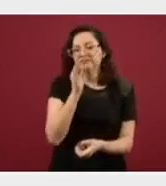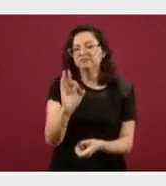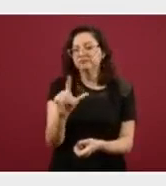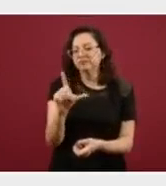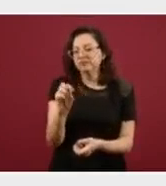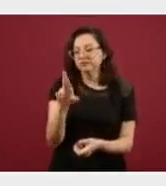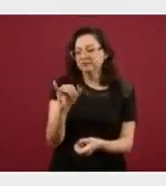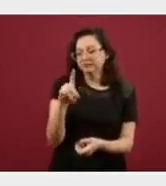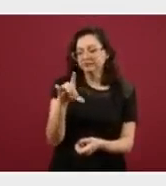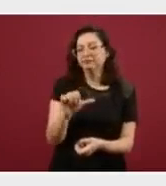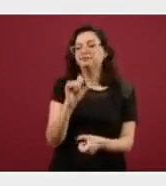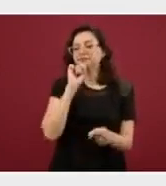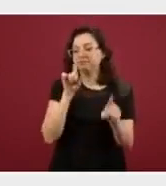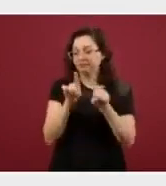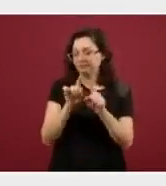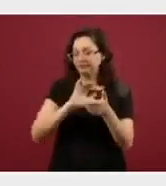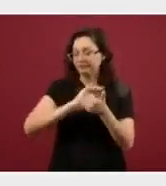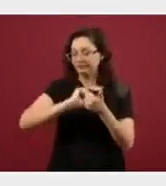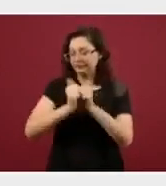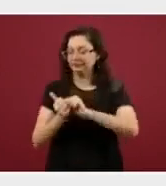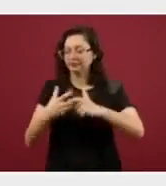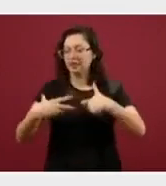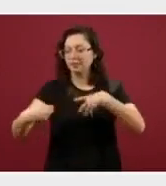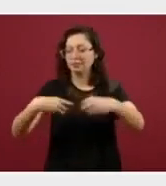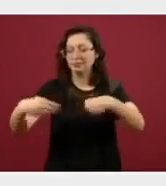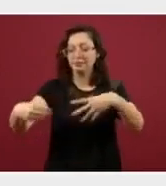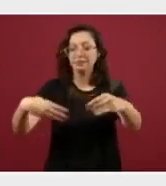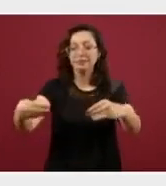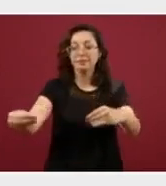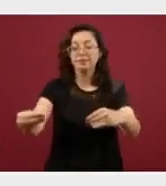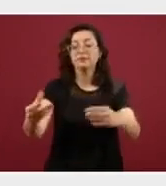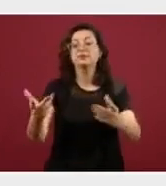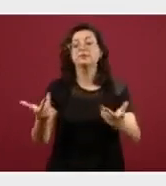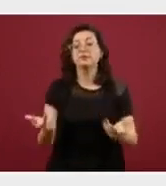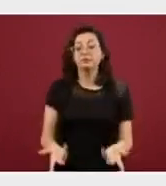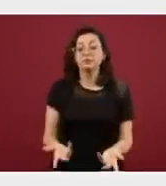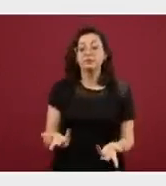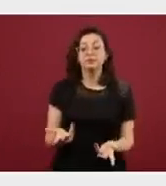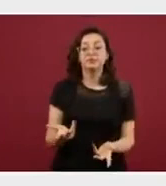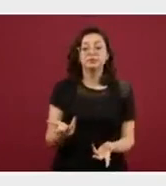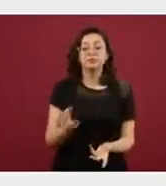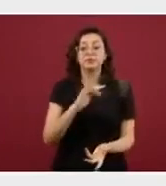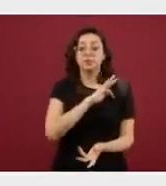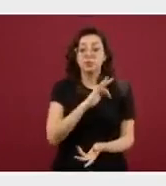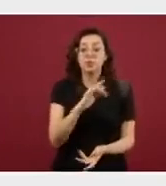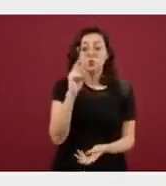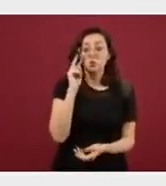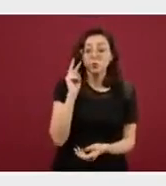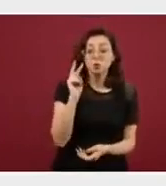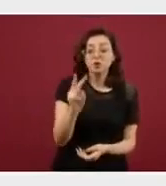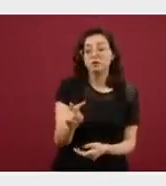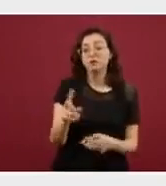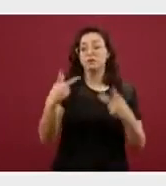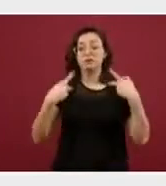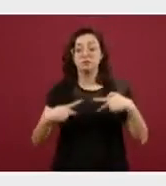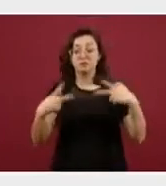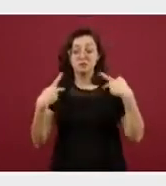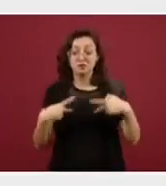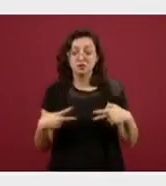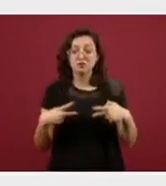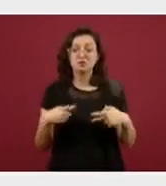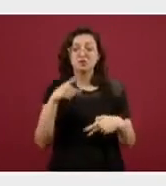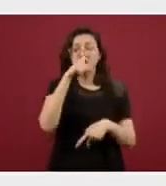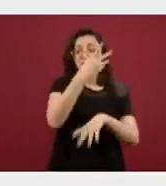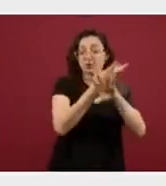comunitaria. Entonces, si uno considera que la afluencia de personas desde Estados